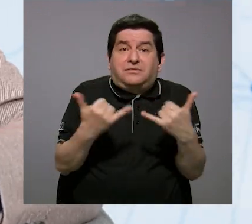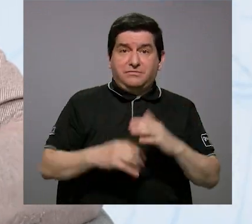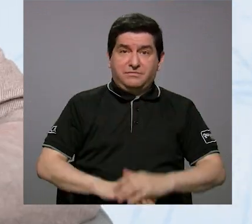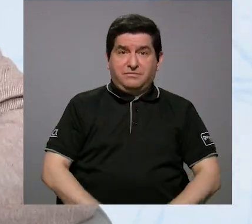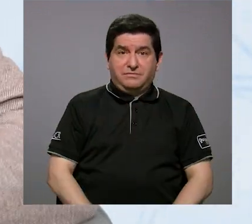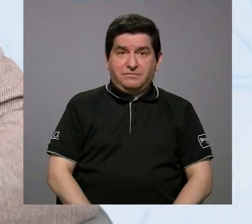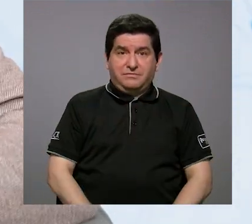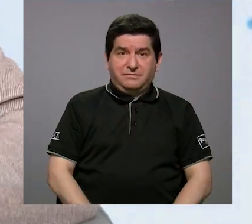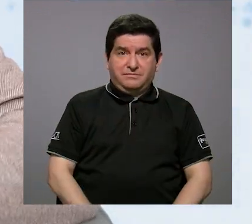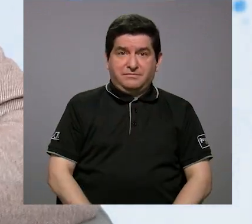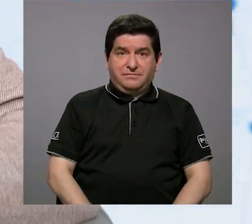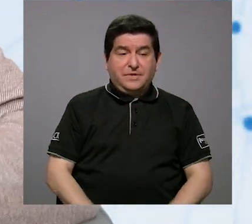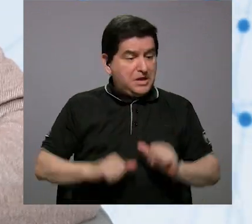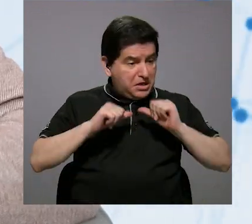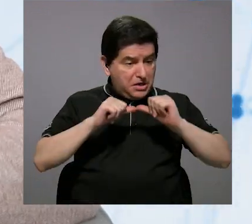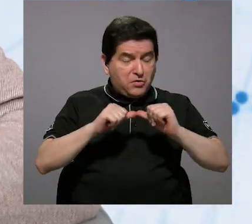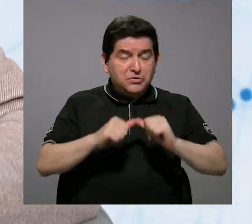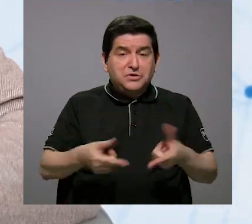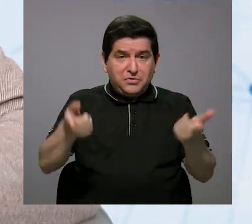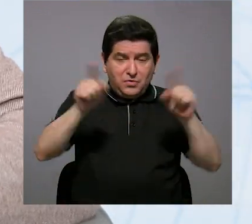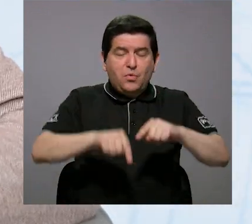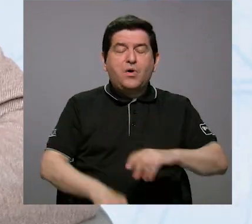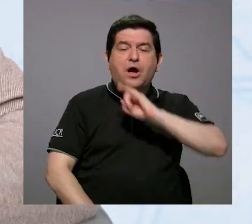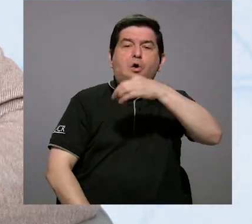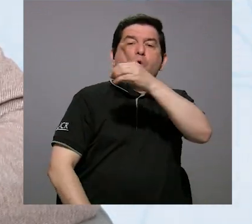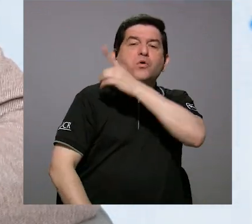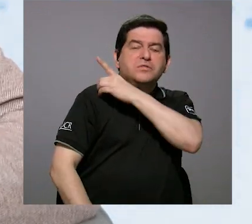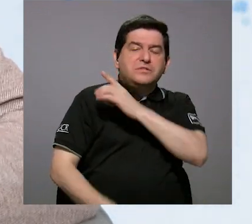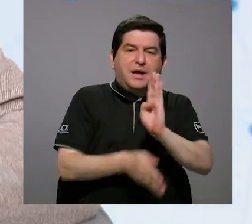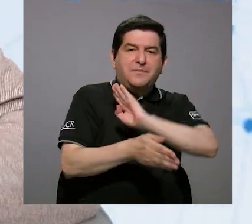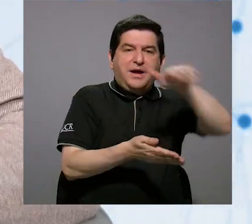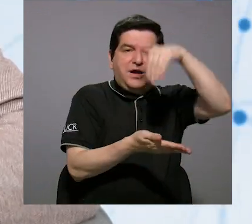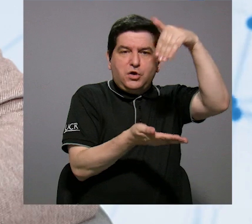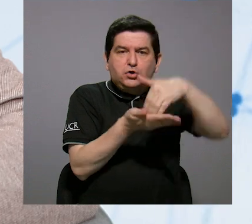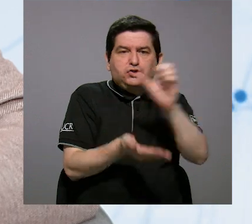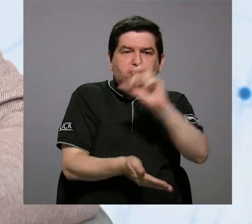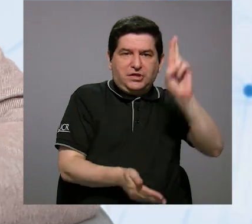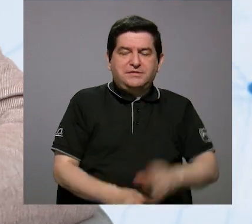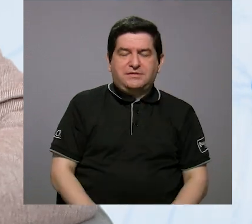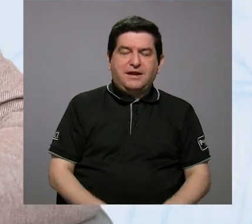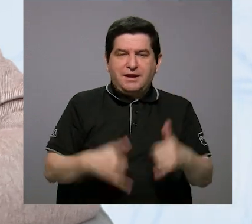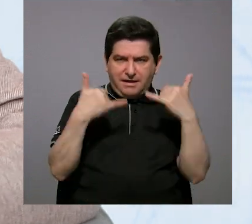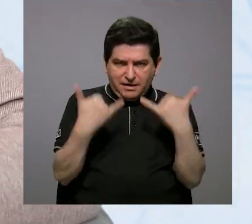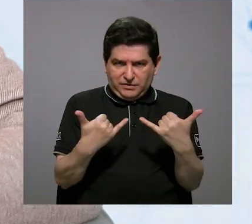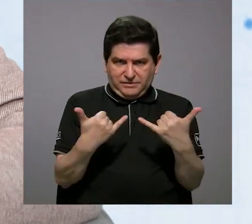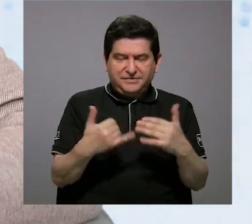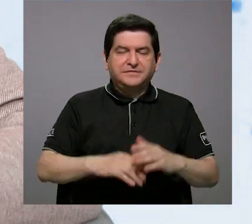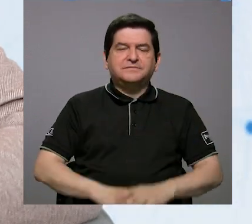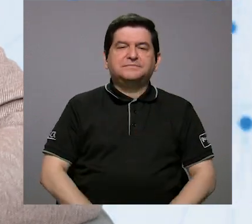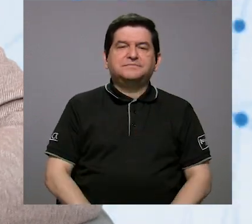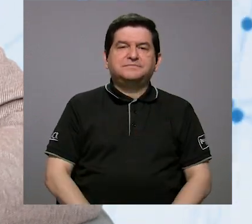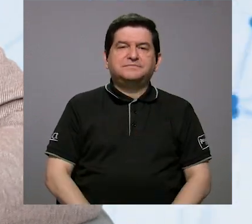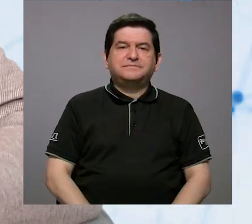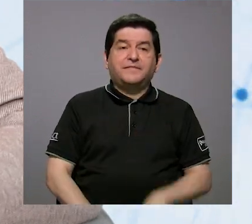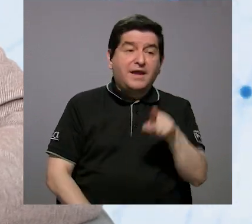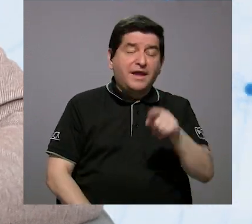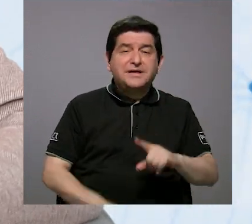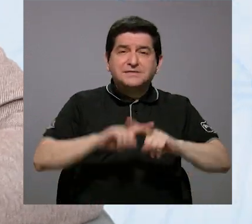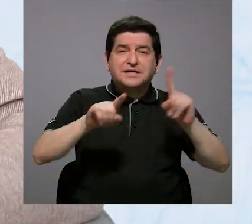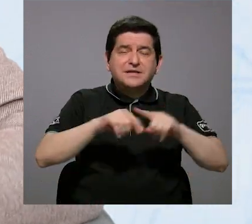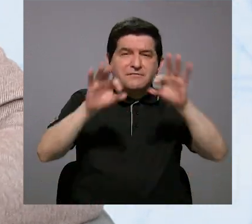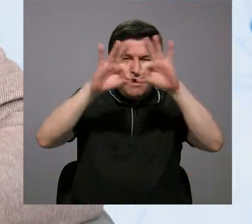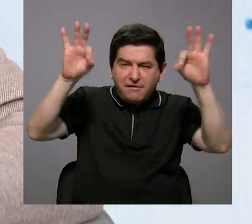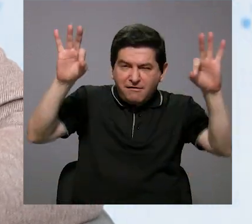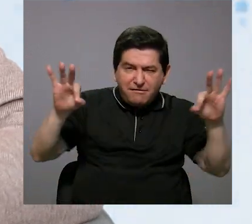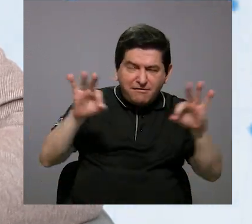¿verdad? Hasta hoy en día las decisiones son, en este caso, de junta directiva del Banco Central en los actuales. Entonces esas